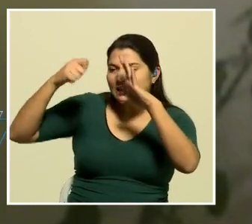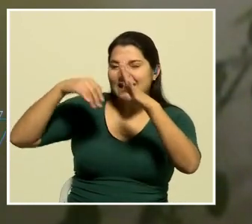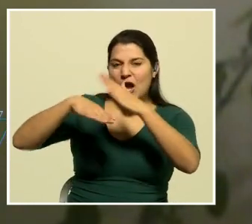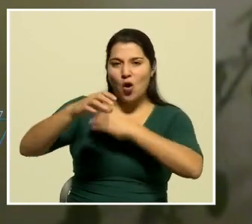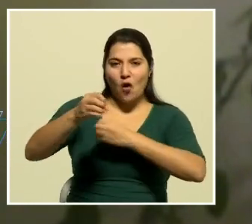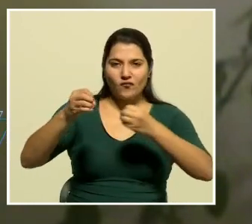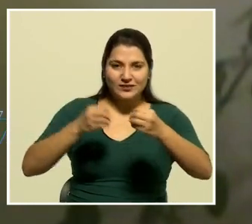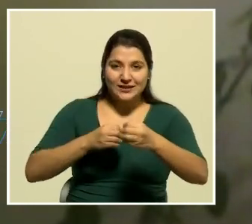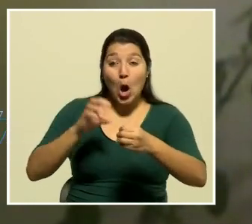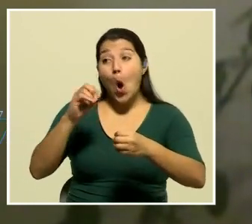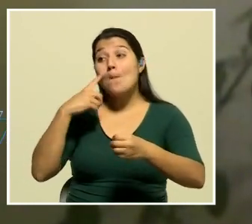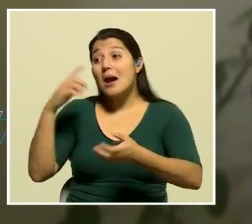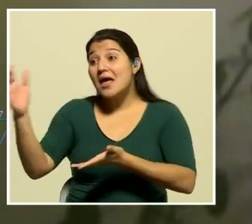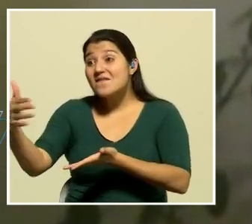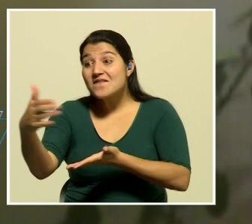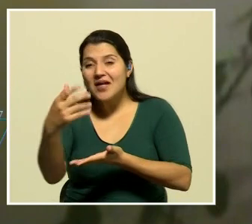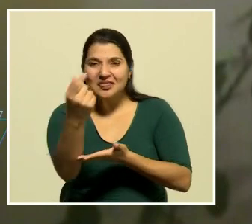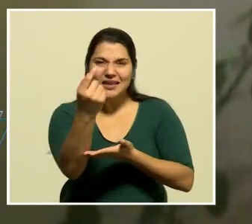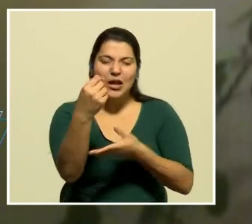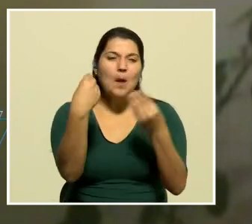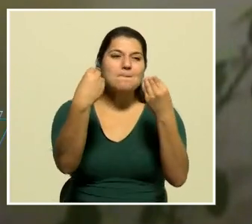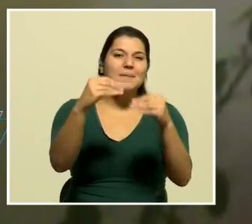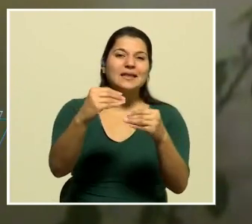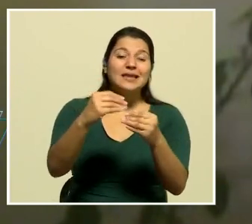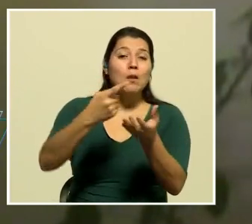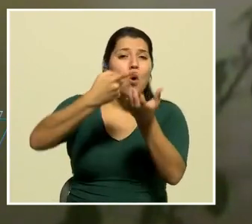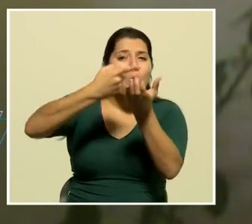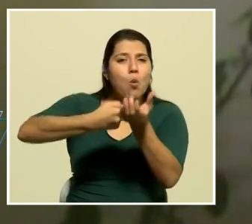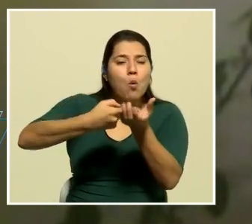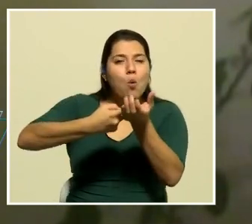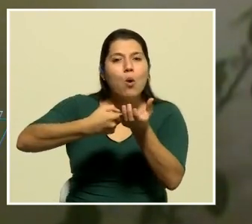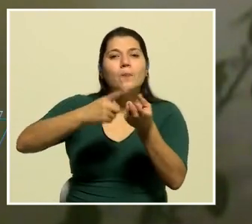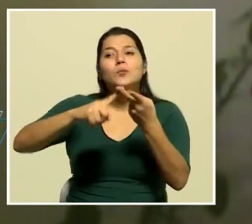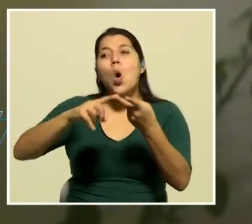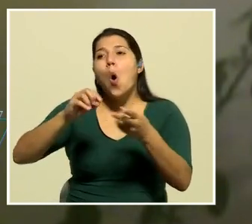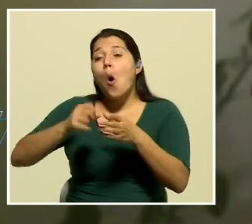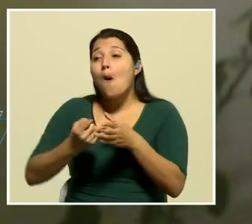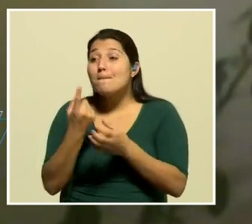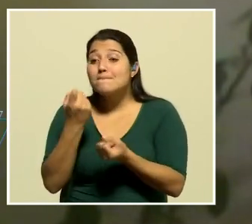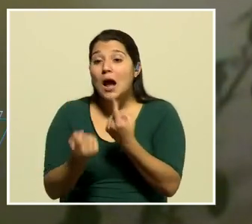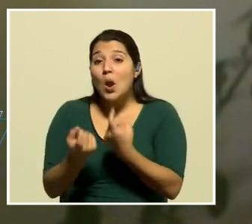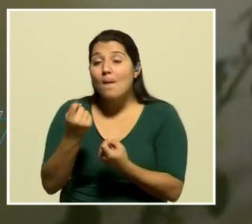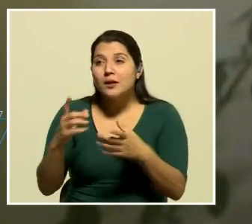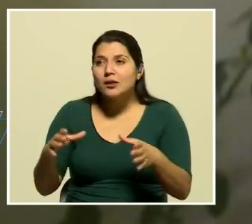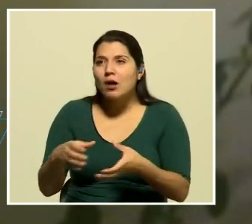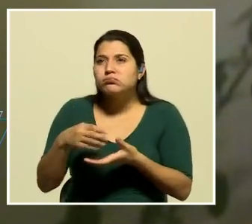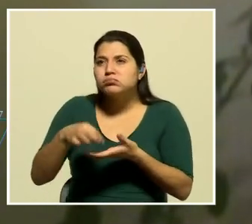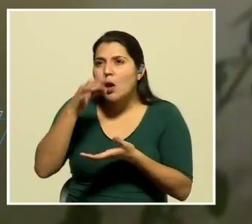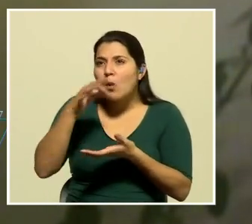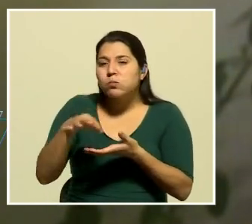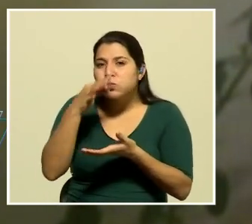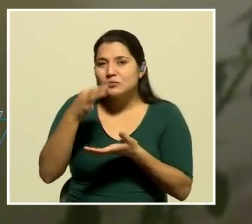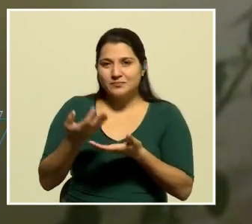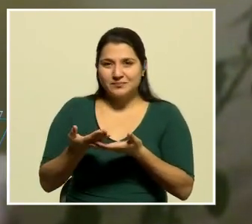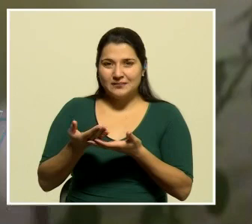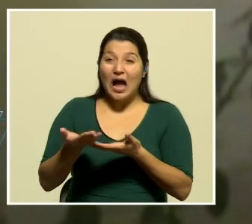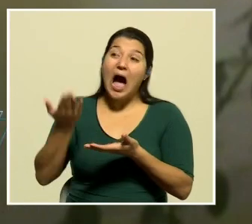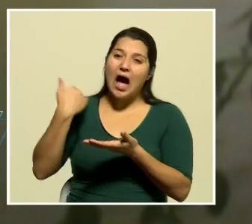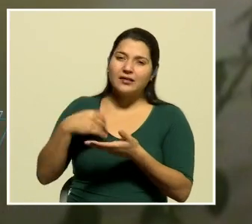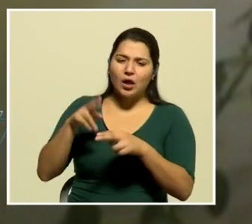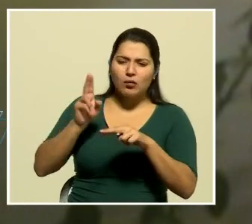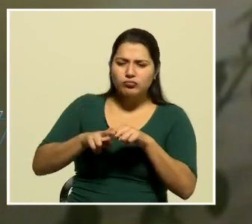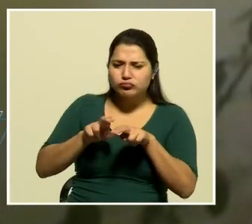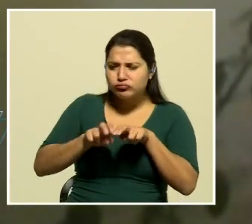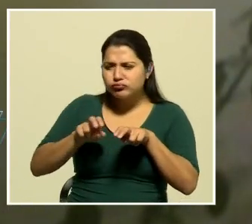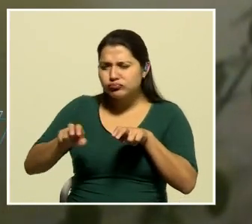fondos vendíamos hot dogs y palomitas y la gente llegaba y se sentaba junta, bueno, algo que ahora es un poco impensable, pero nos sentábamos